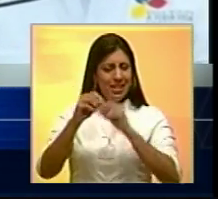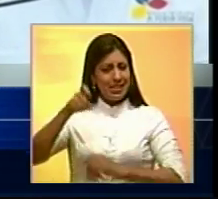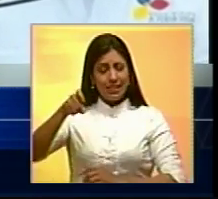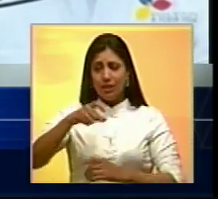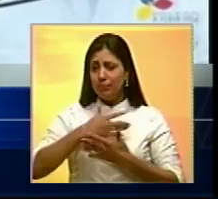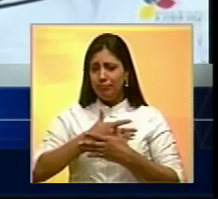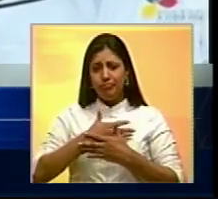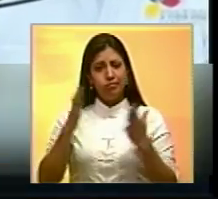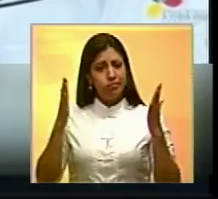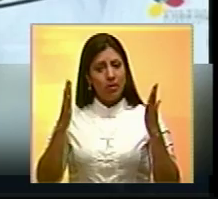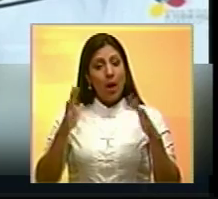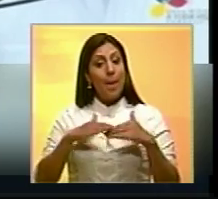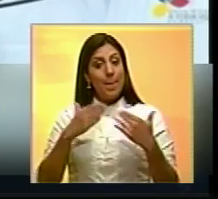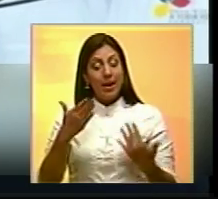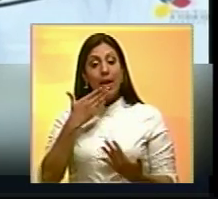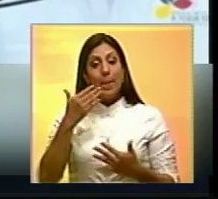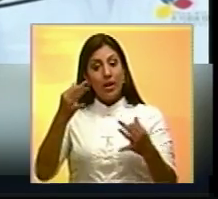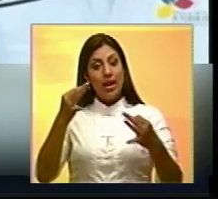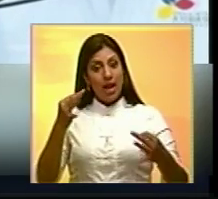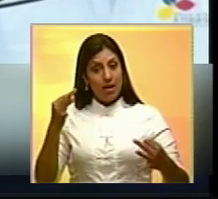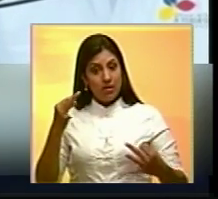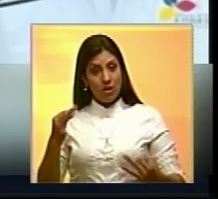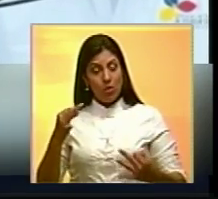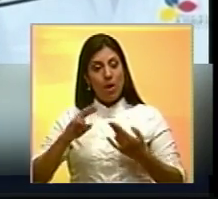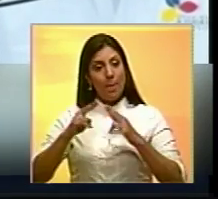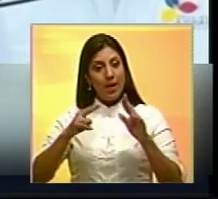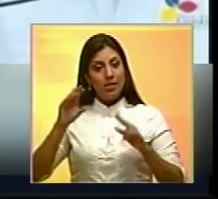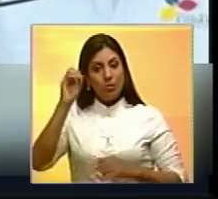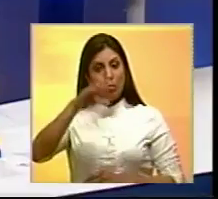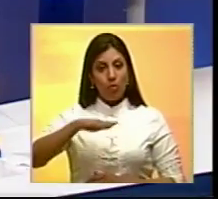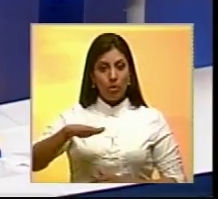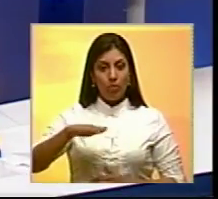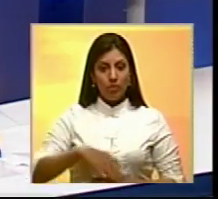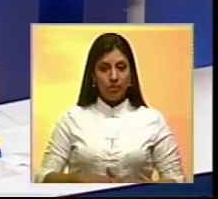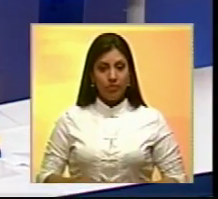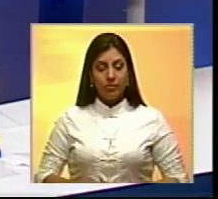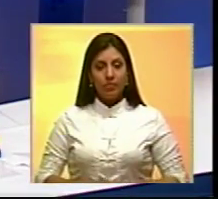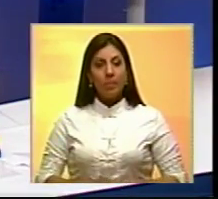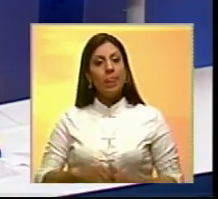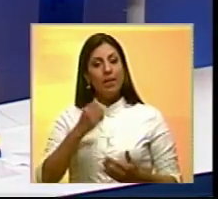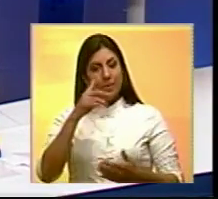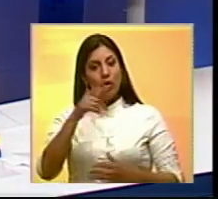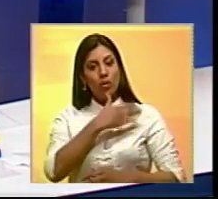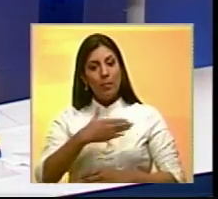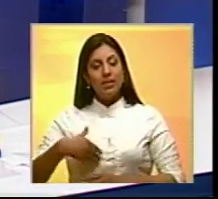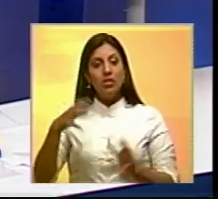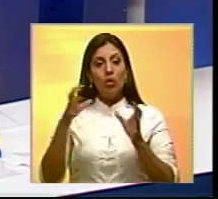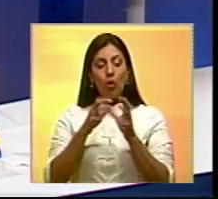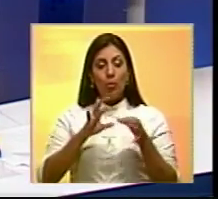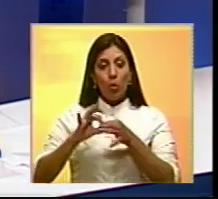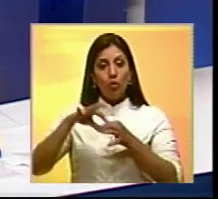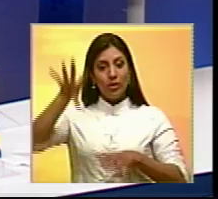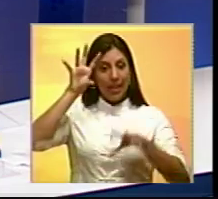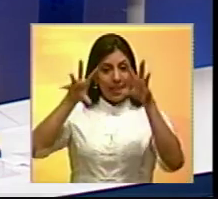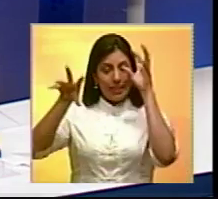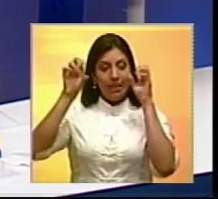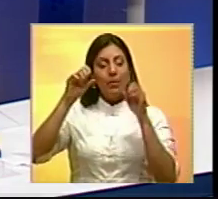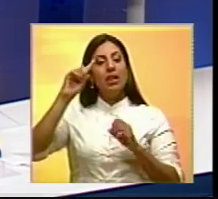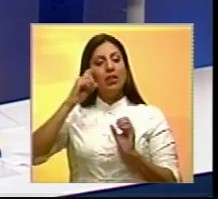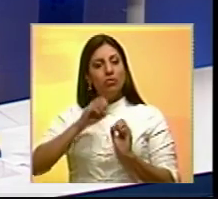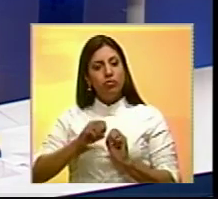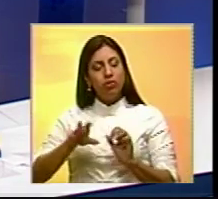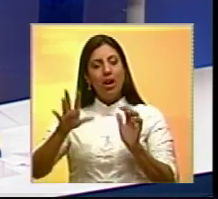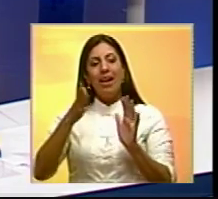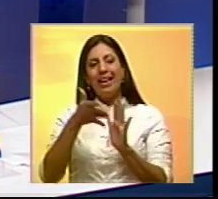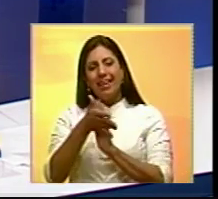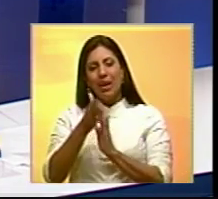sean necesarias para seguir garantizando la paz del pueblo. Irán Gaviria, presidente del partido Unión y Entendimiento, recorrió el mercado